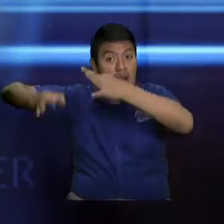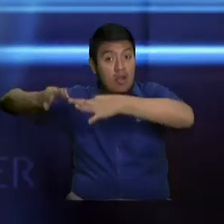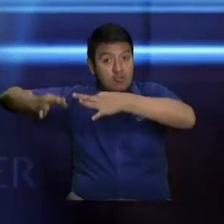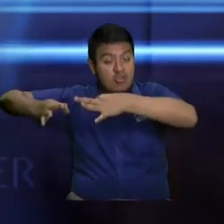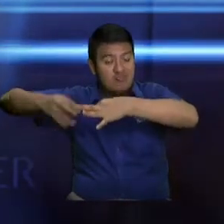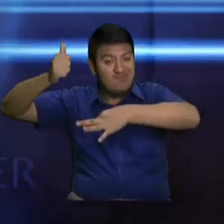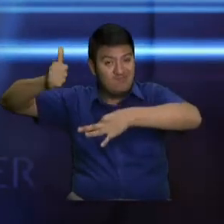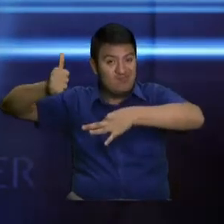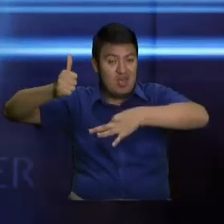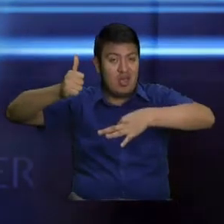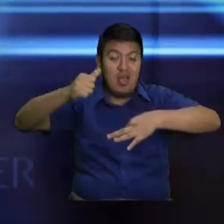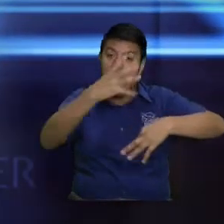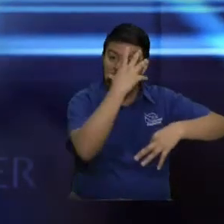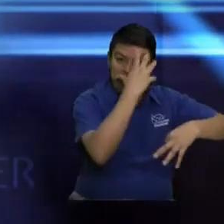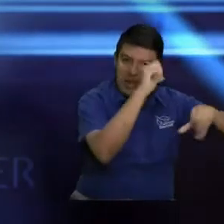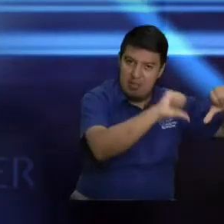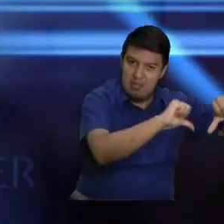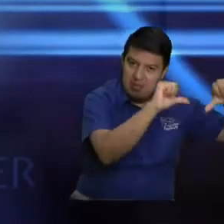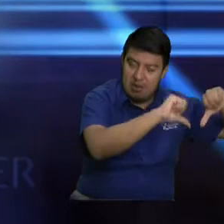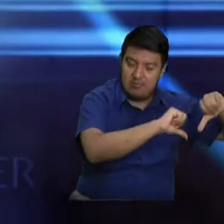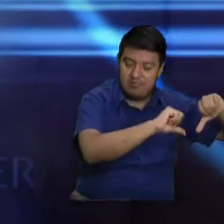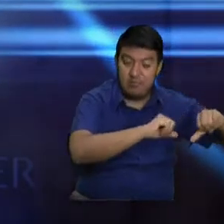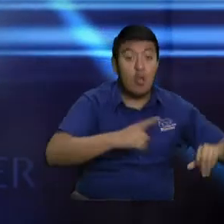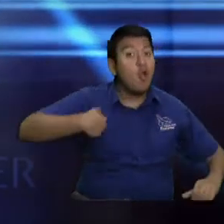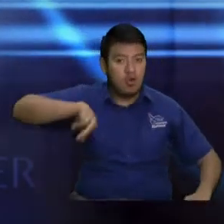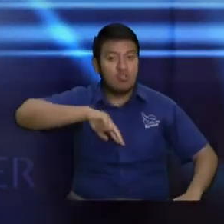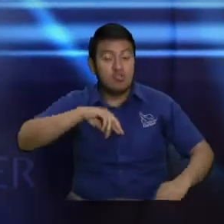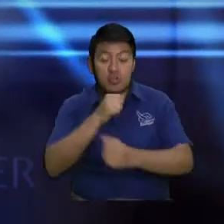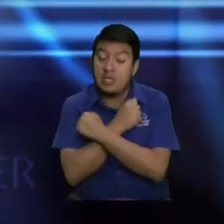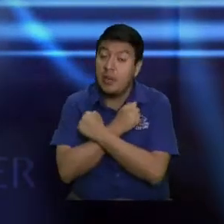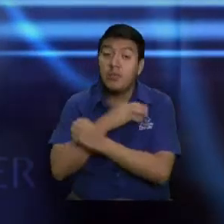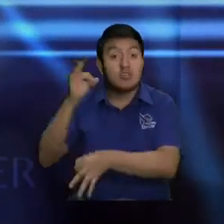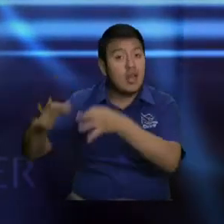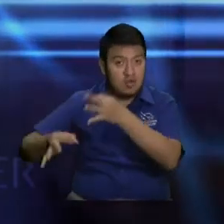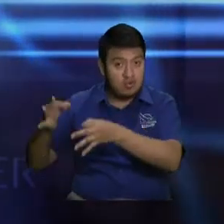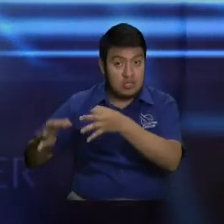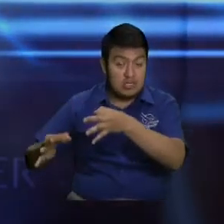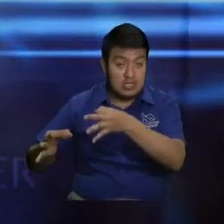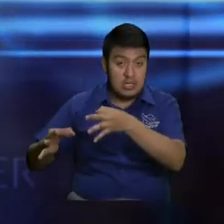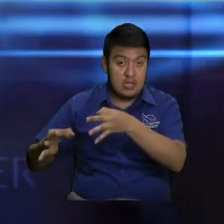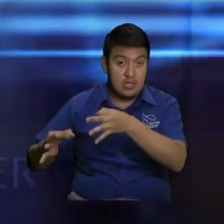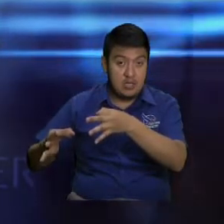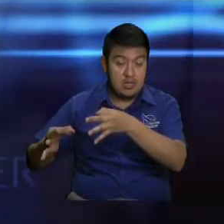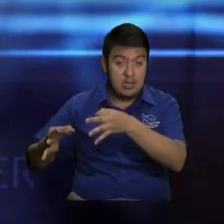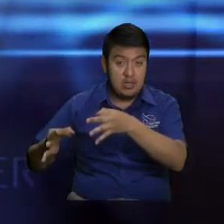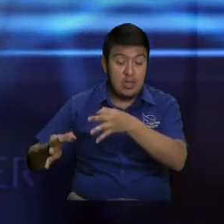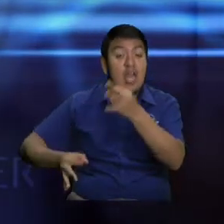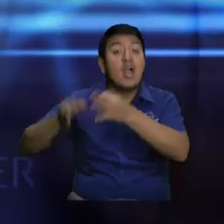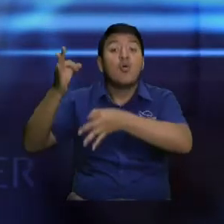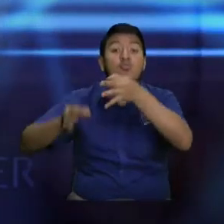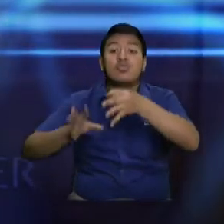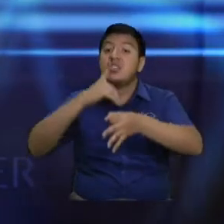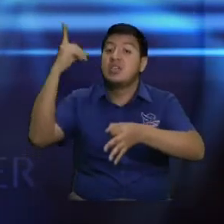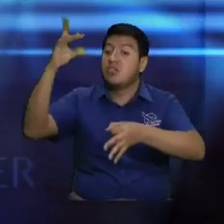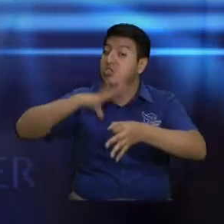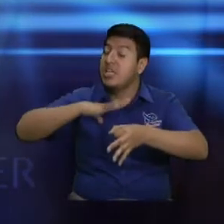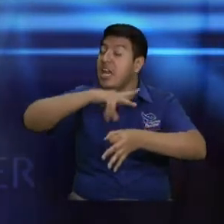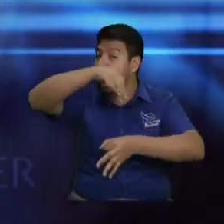pues, nosotros amamos la justicia, ¿sí o no? La justicia de Dios tiene nombre, se llama Jesucristo.